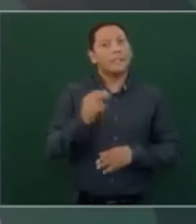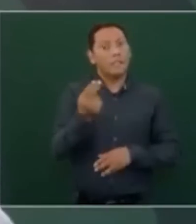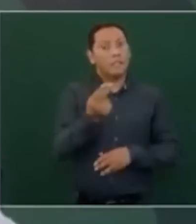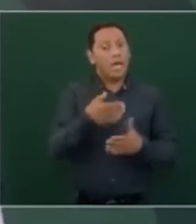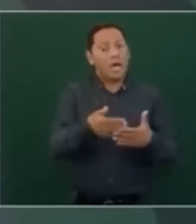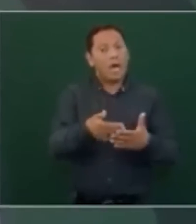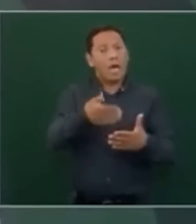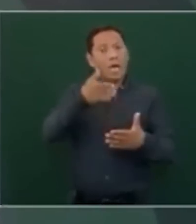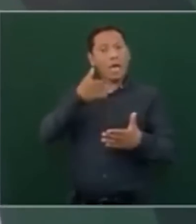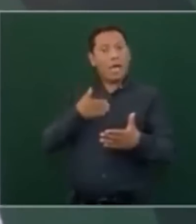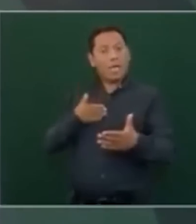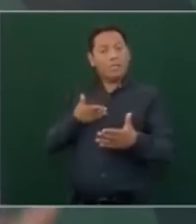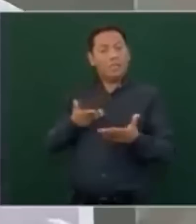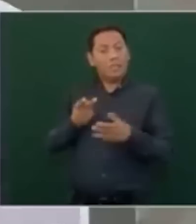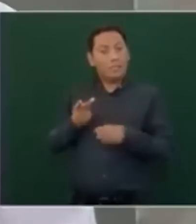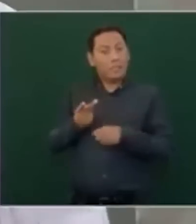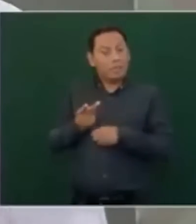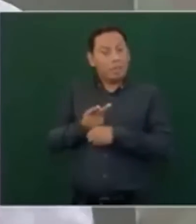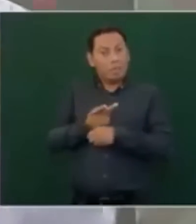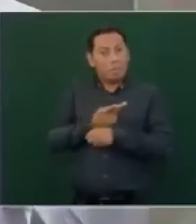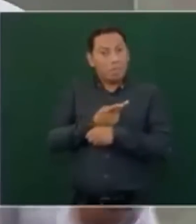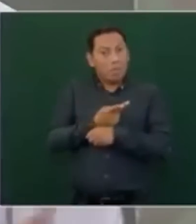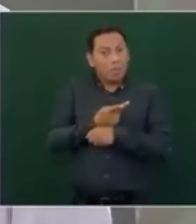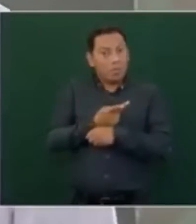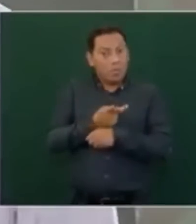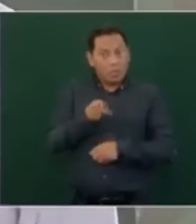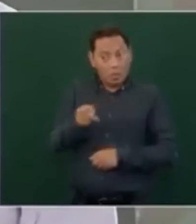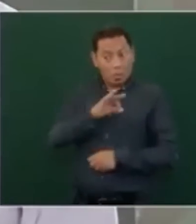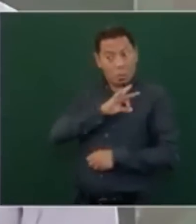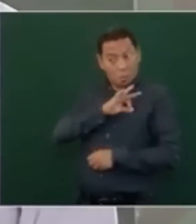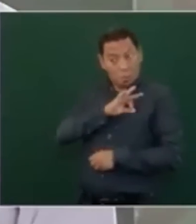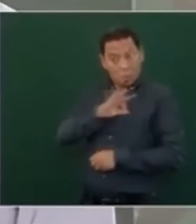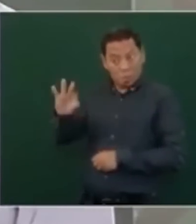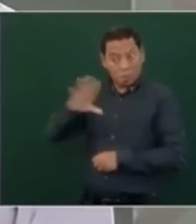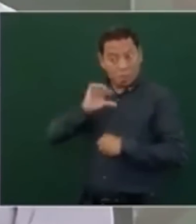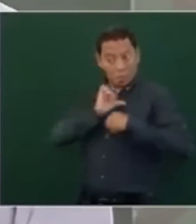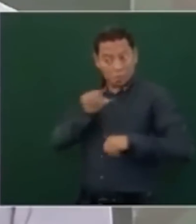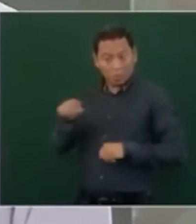aclararse si hay facultades para eso,